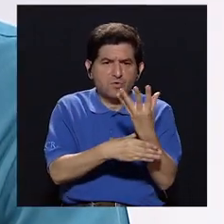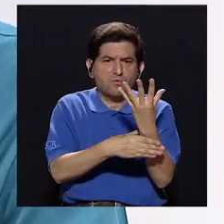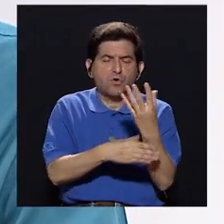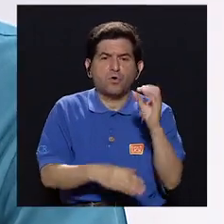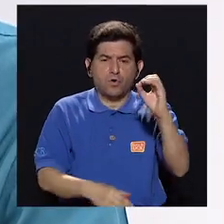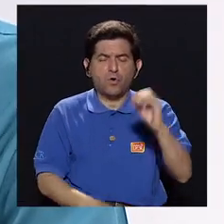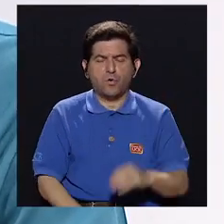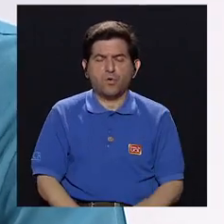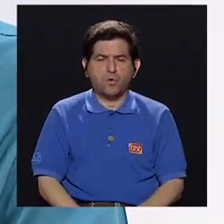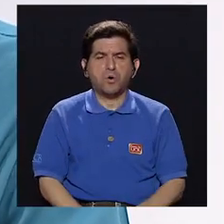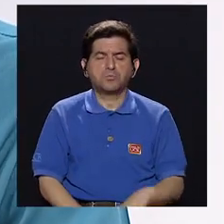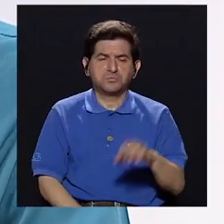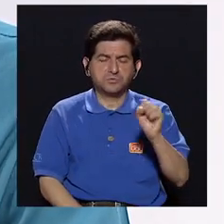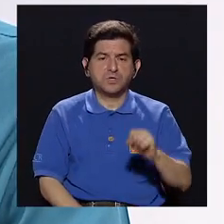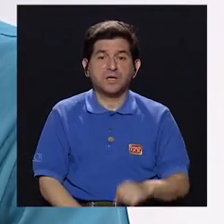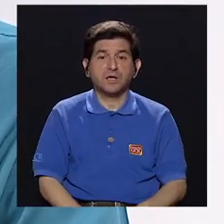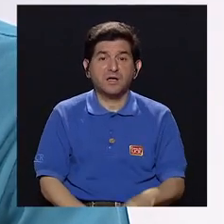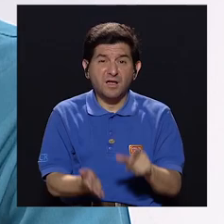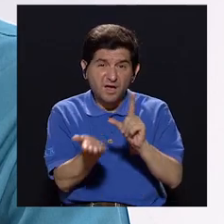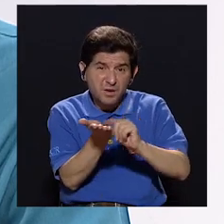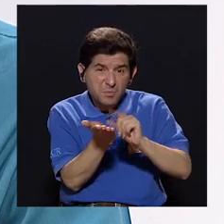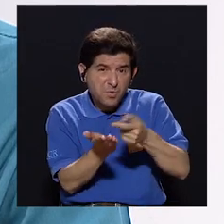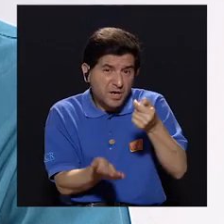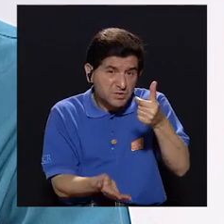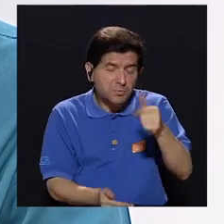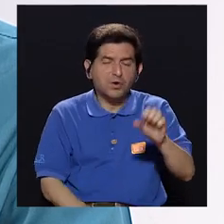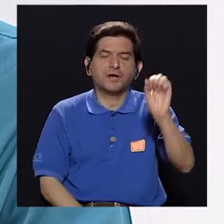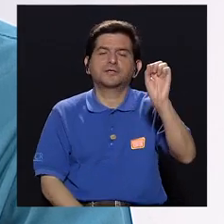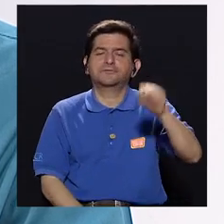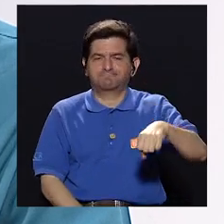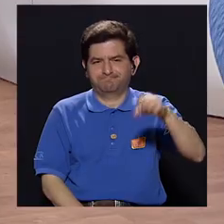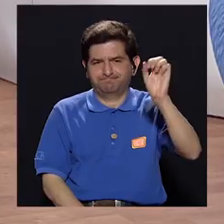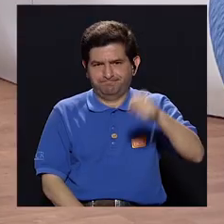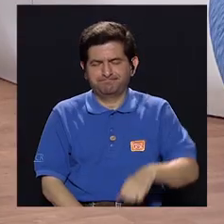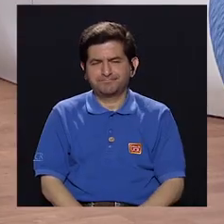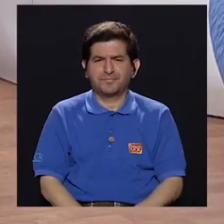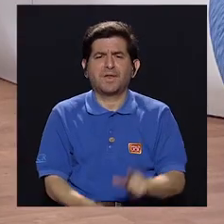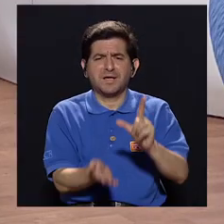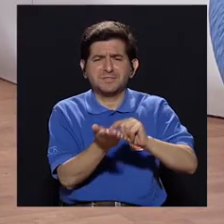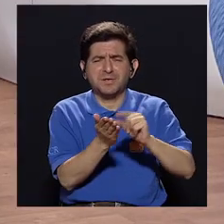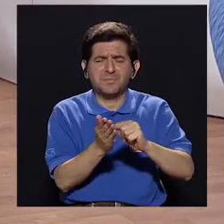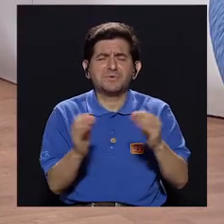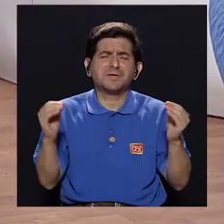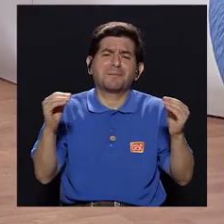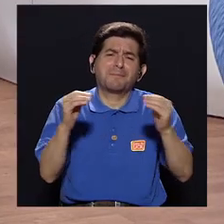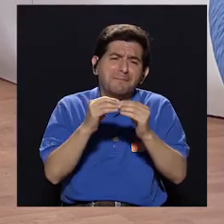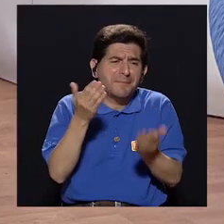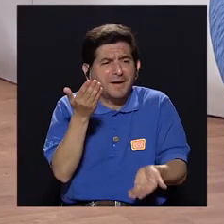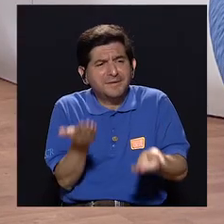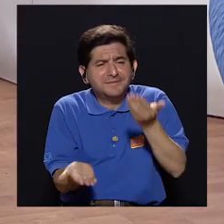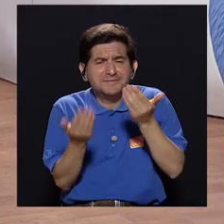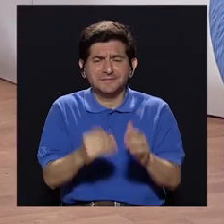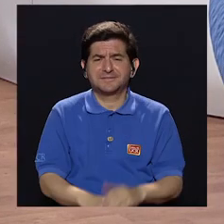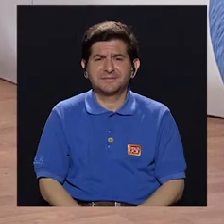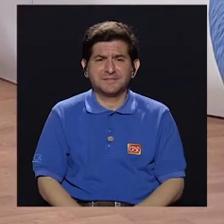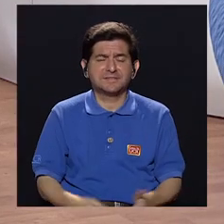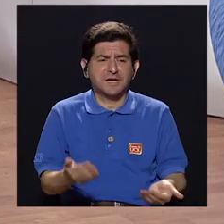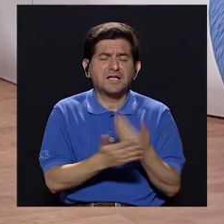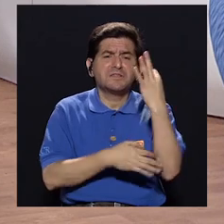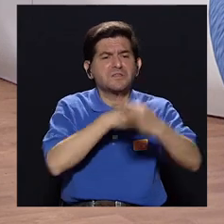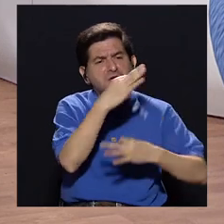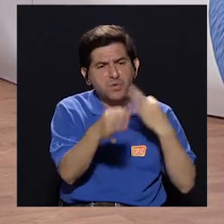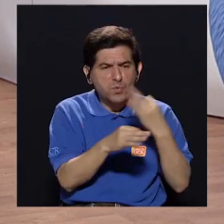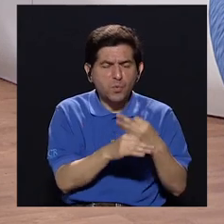son pocas las publicaciones son relativamente pocas se publica muchísimo más sobre las nuevas